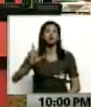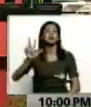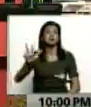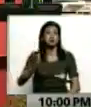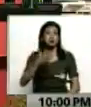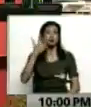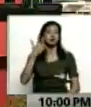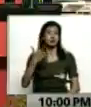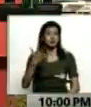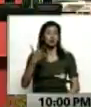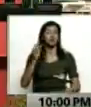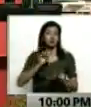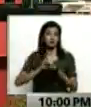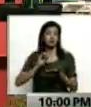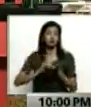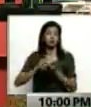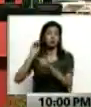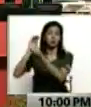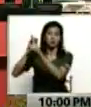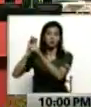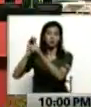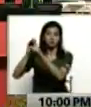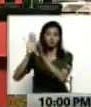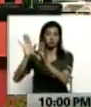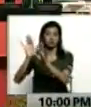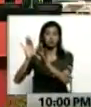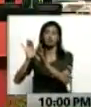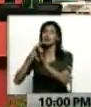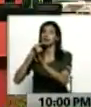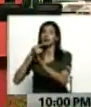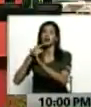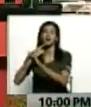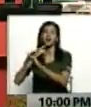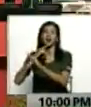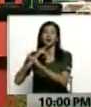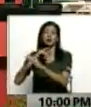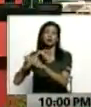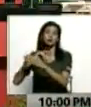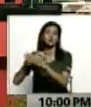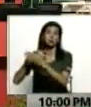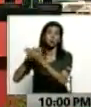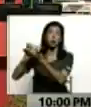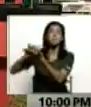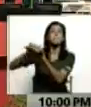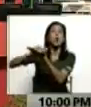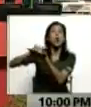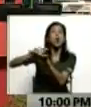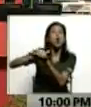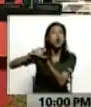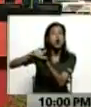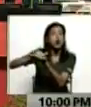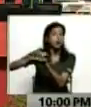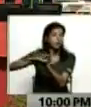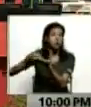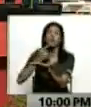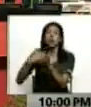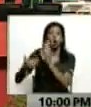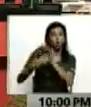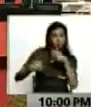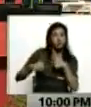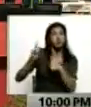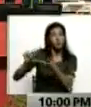ya ellos tuvieron su tercera oportunidad o su segunda oportunidad de pedir el cómo se llama